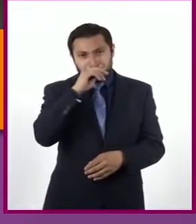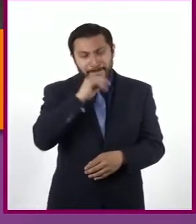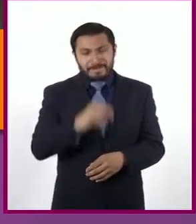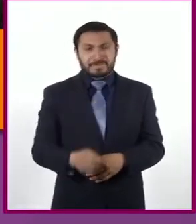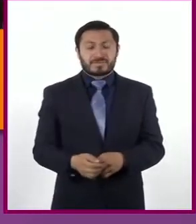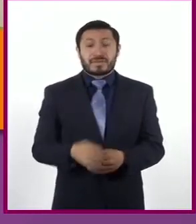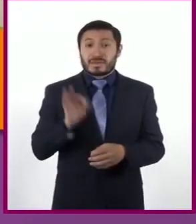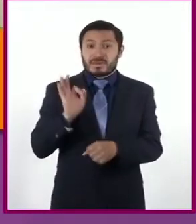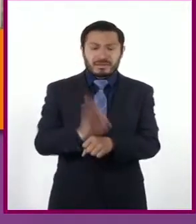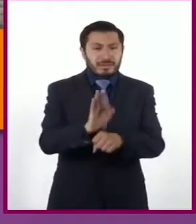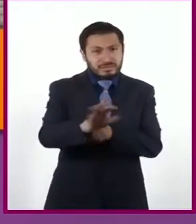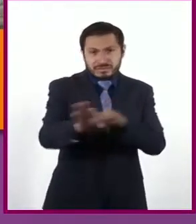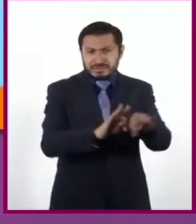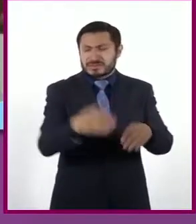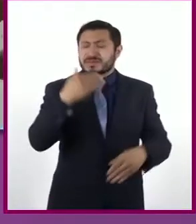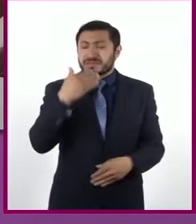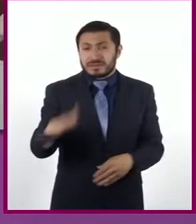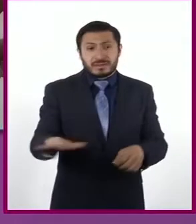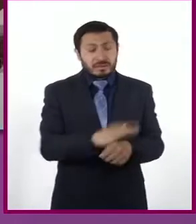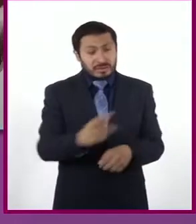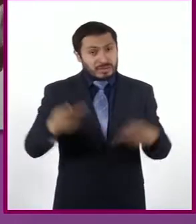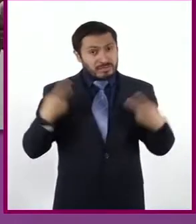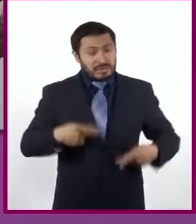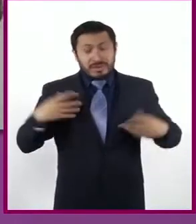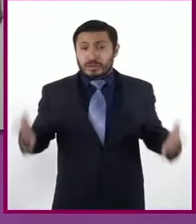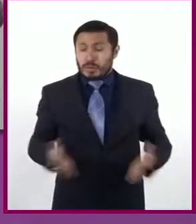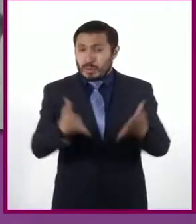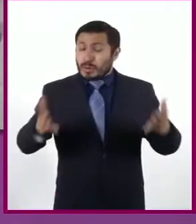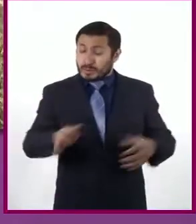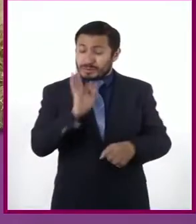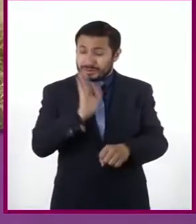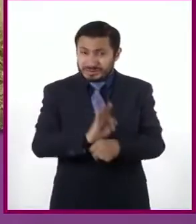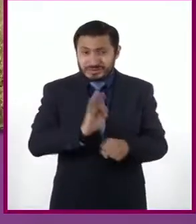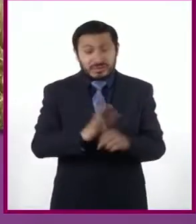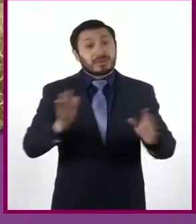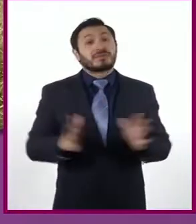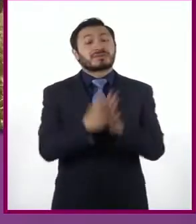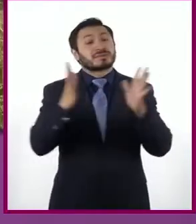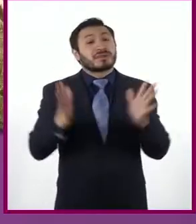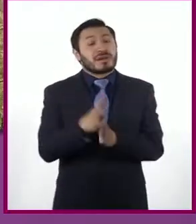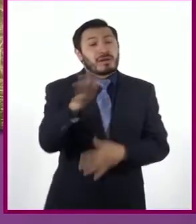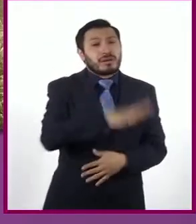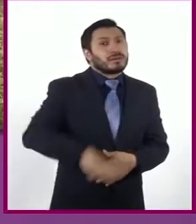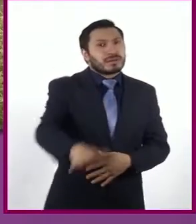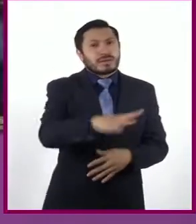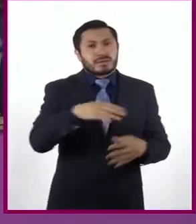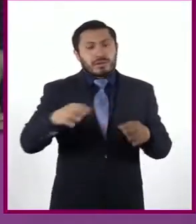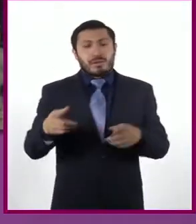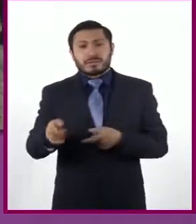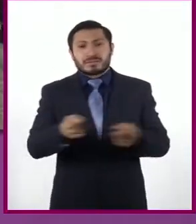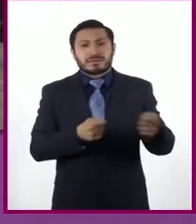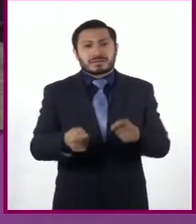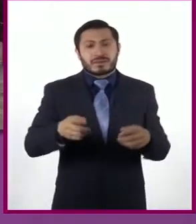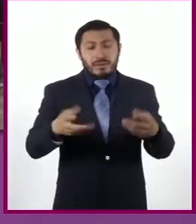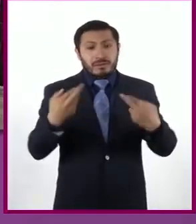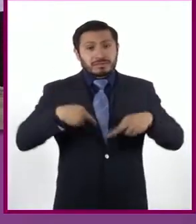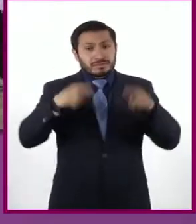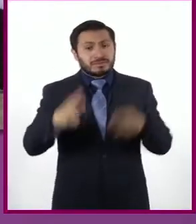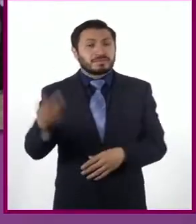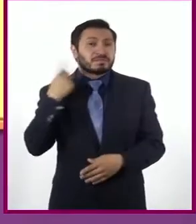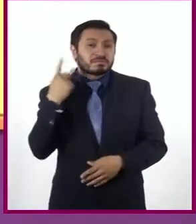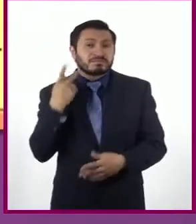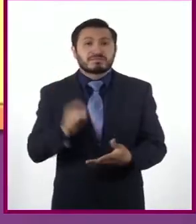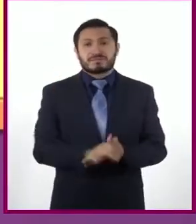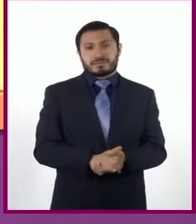de la ciudadanía. La participación es la forma de moderar y controlar el poder que tienen los representantes